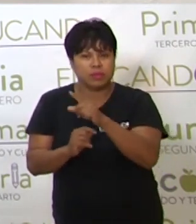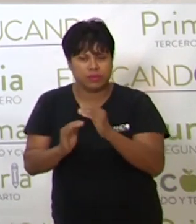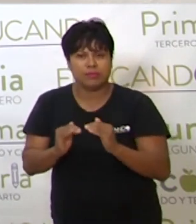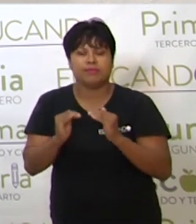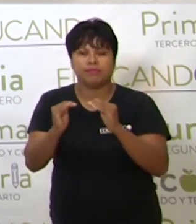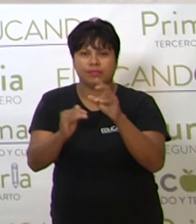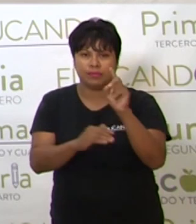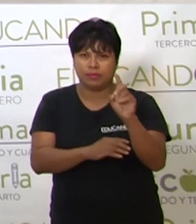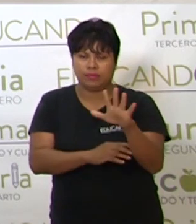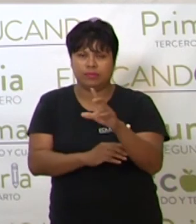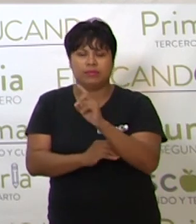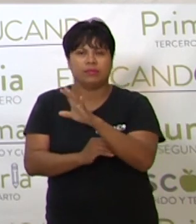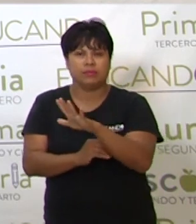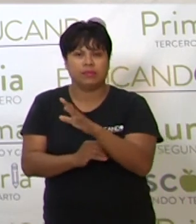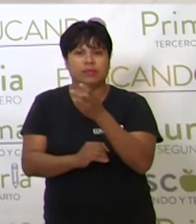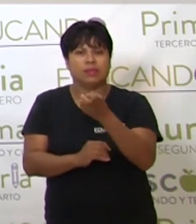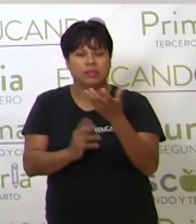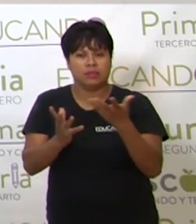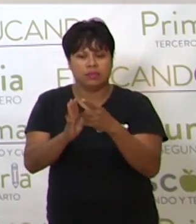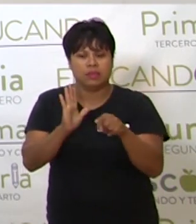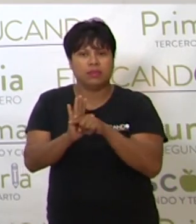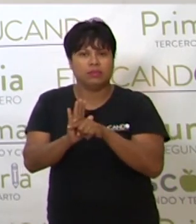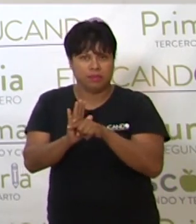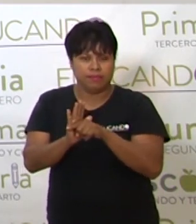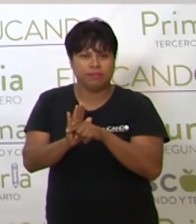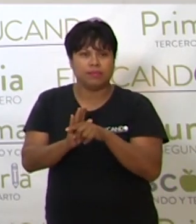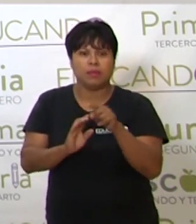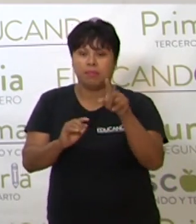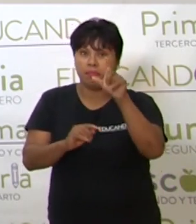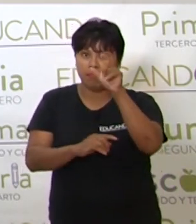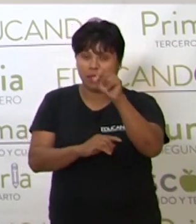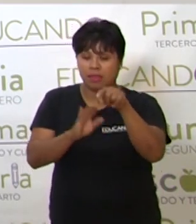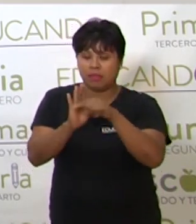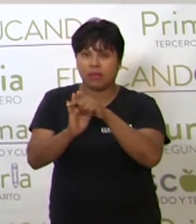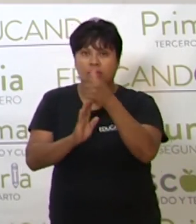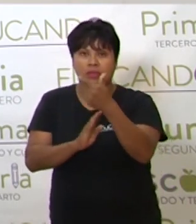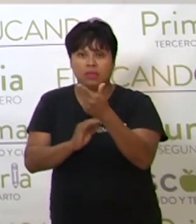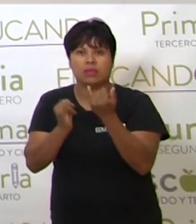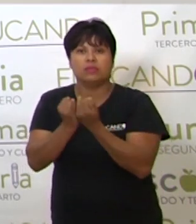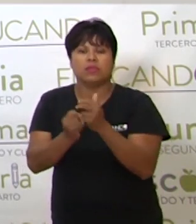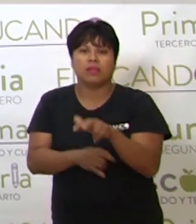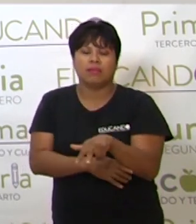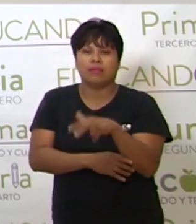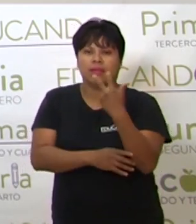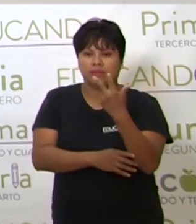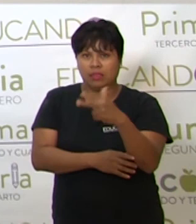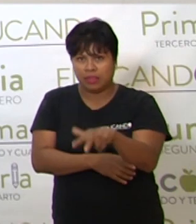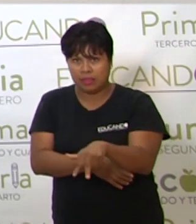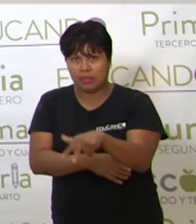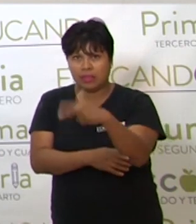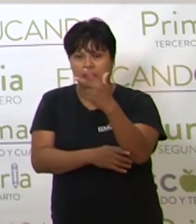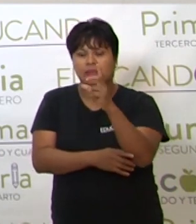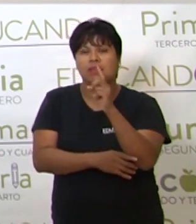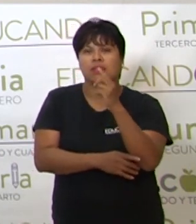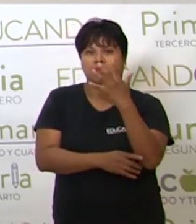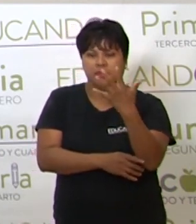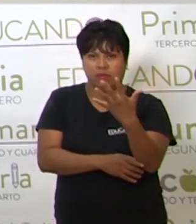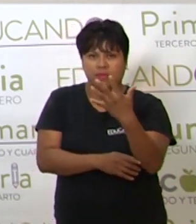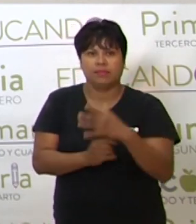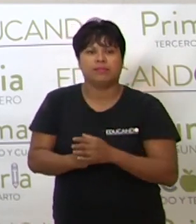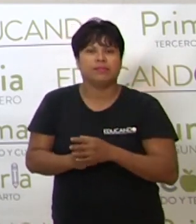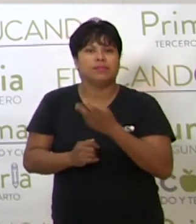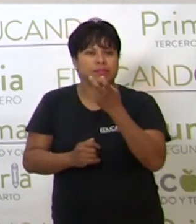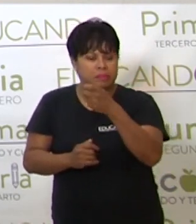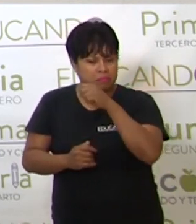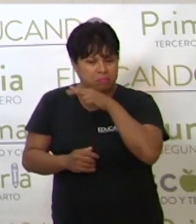35 y se hacen la resta directa 20 menos siete son 13 13 35 ambos que es